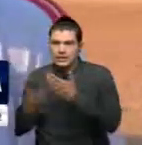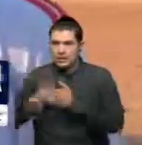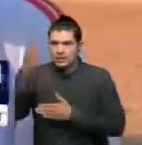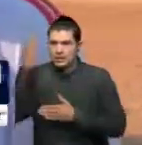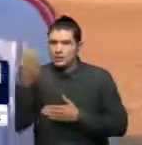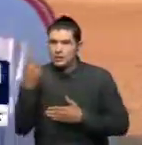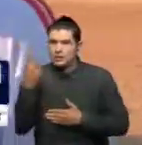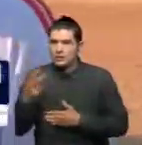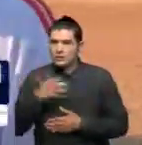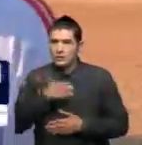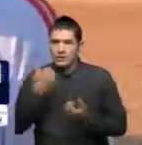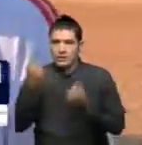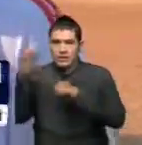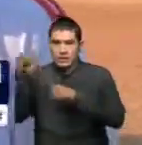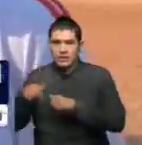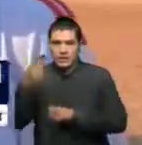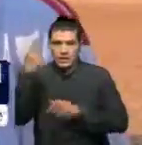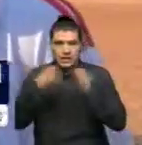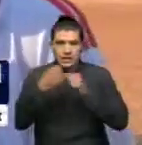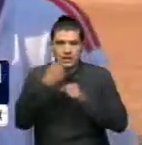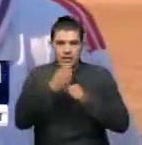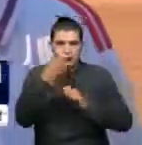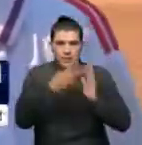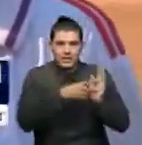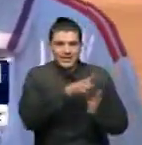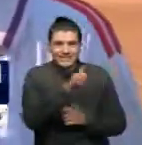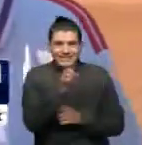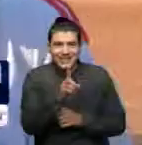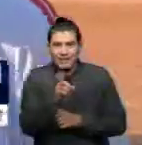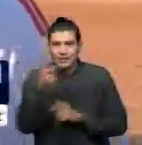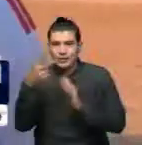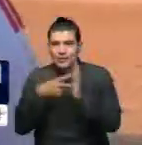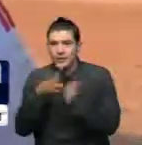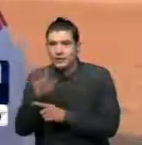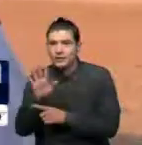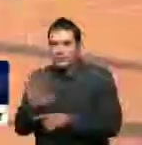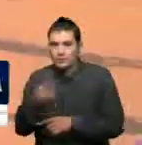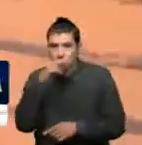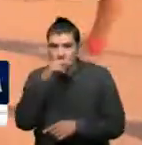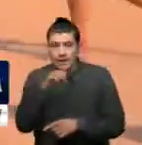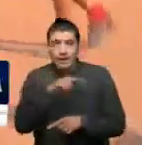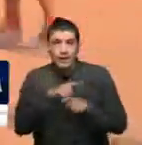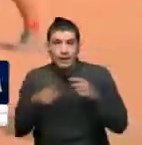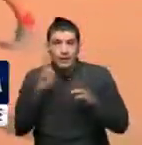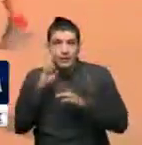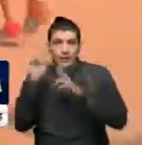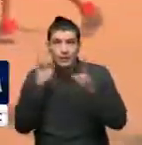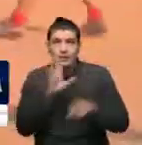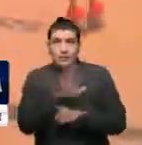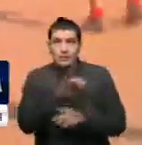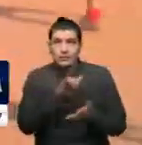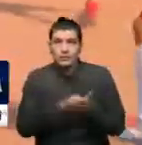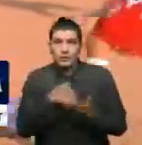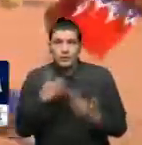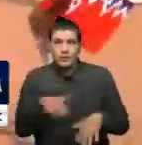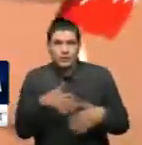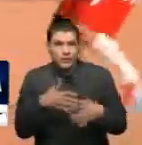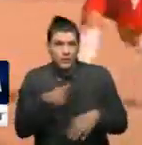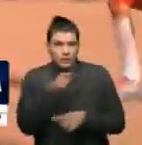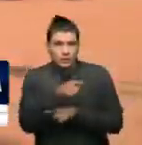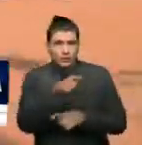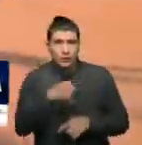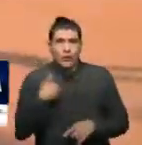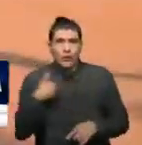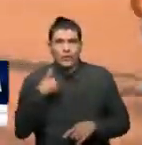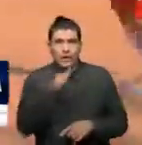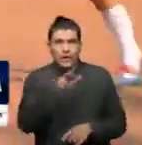ciudad de Barranquilla con la categoría 2006 y la categoría 2004. Importante destacar el goleador Jairo Martínez, muchacho de Arjona Cesar,